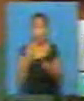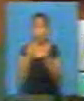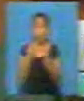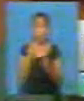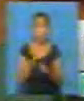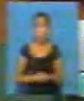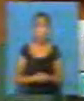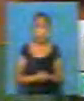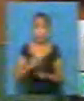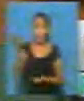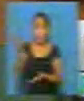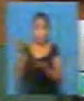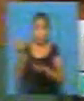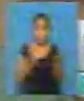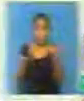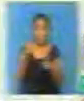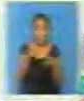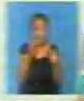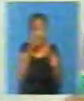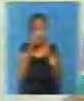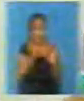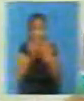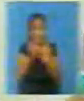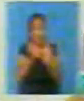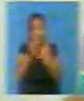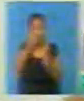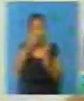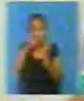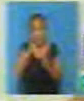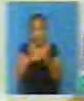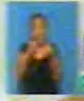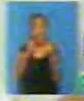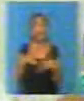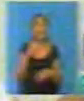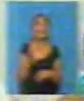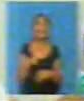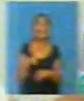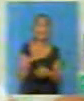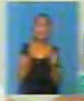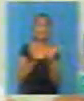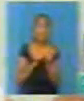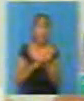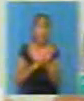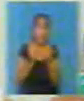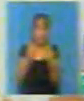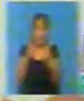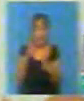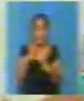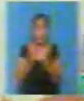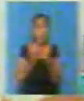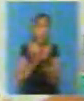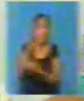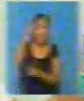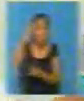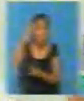las declaraciones defensivas de los imputados y a partir de ahí se hará la prueba y se abrir se verá la posibilidad de enviar la causa